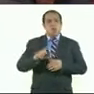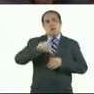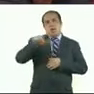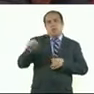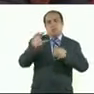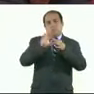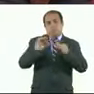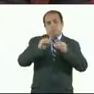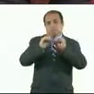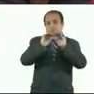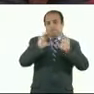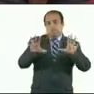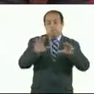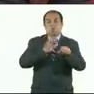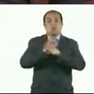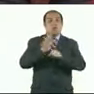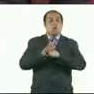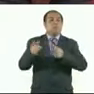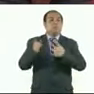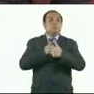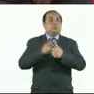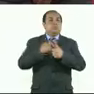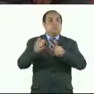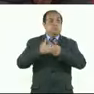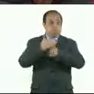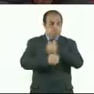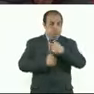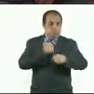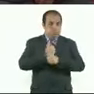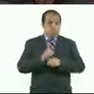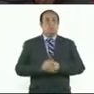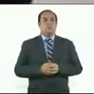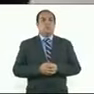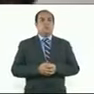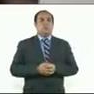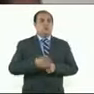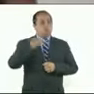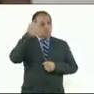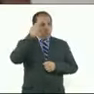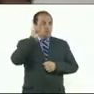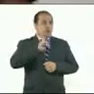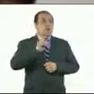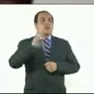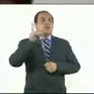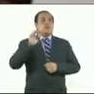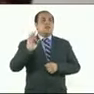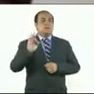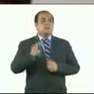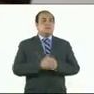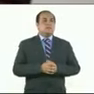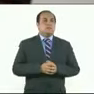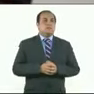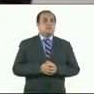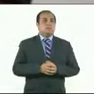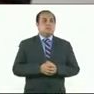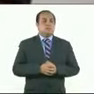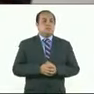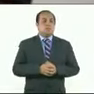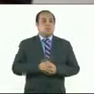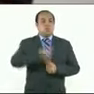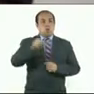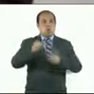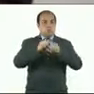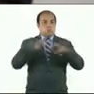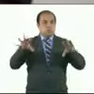con todo detalle cuáles son las prioridades del próximo año. Y para la directora del DIF, preguntarle, tras la explosión hay niños